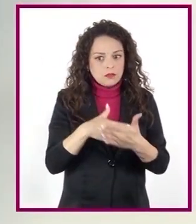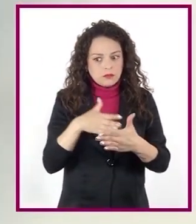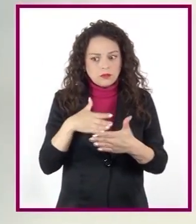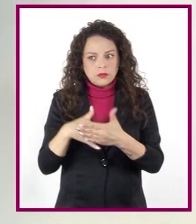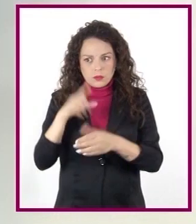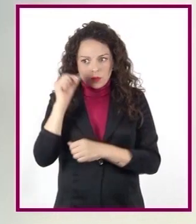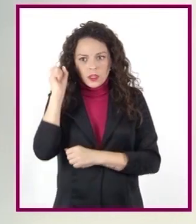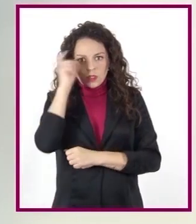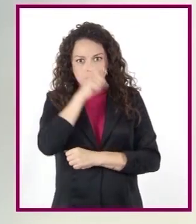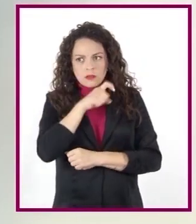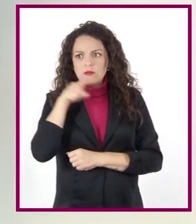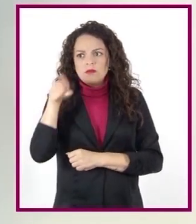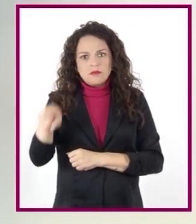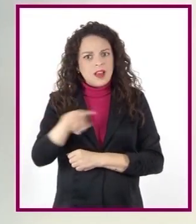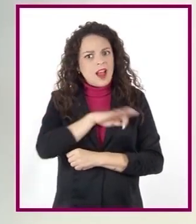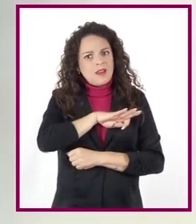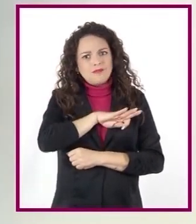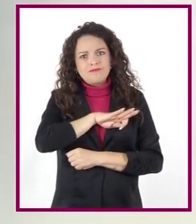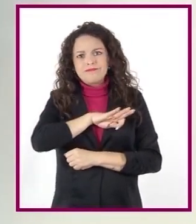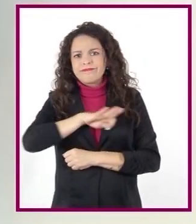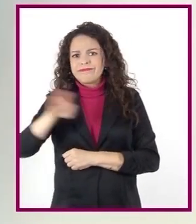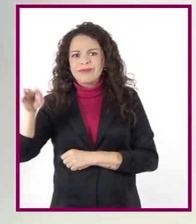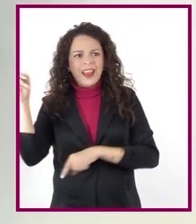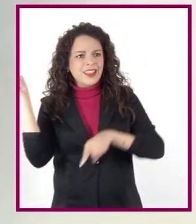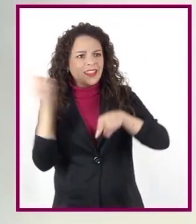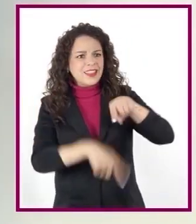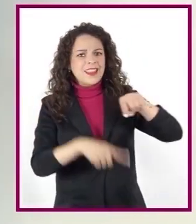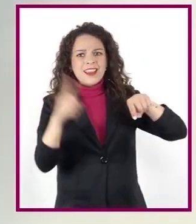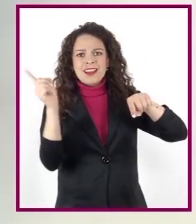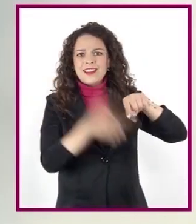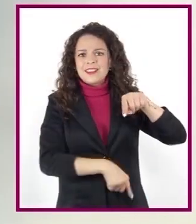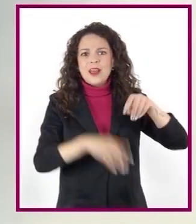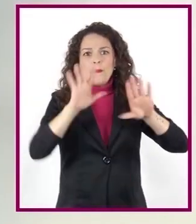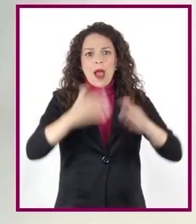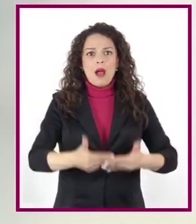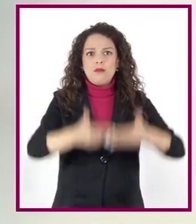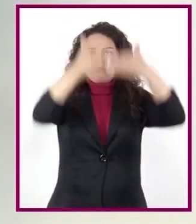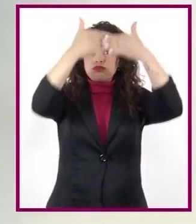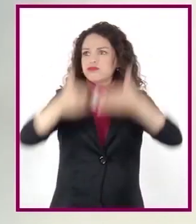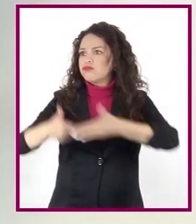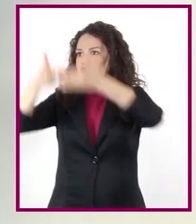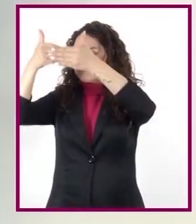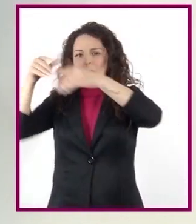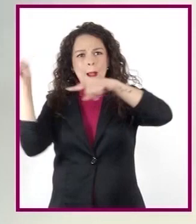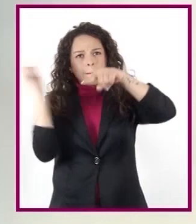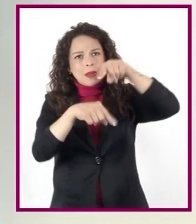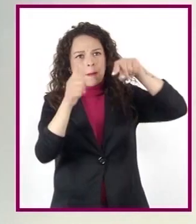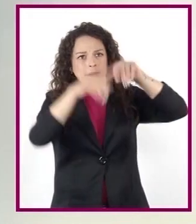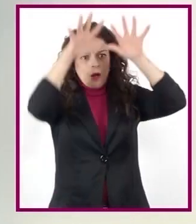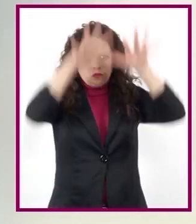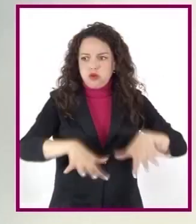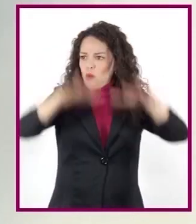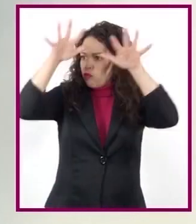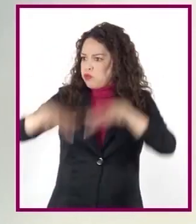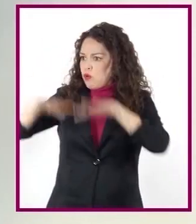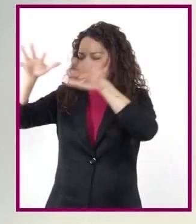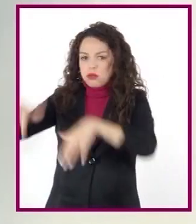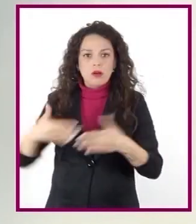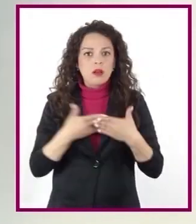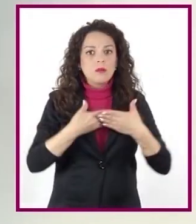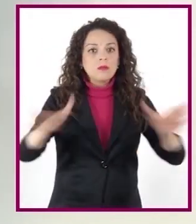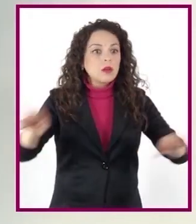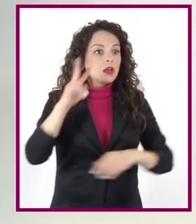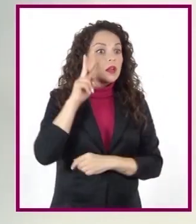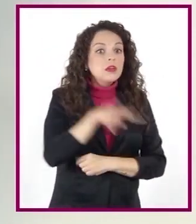Aarón logró romper barreras y sobreponerse a los obstáculos de su entorno. Tanto las condiciones sociales como